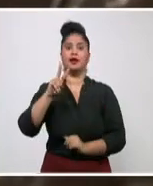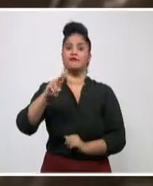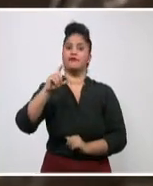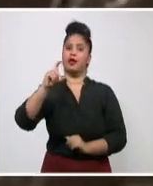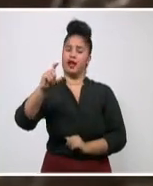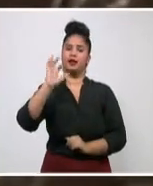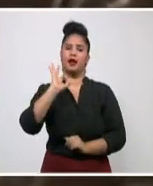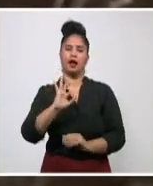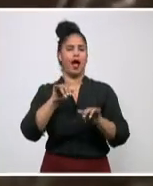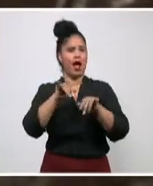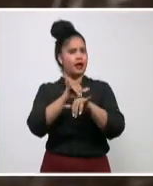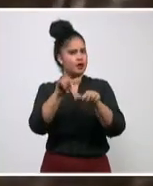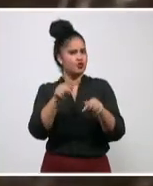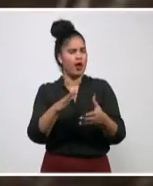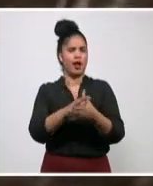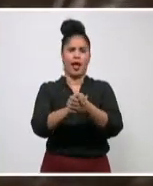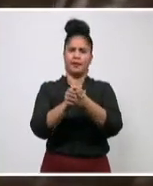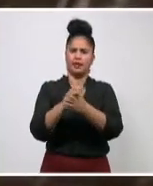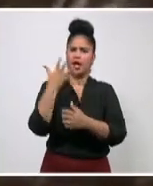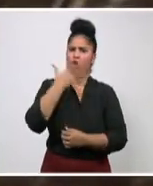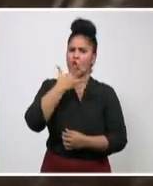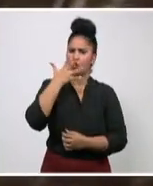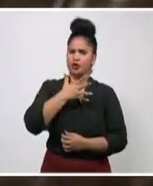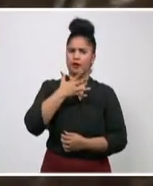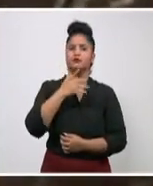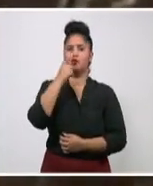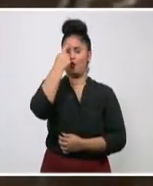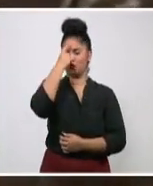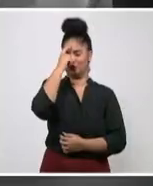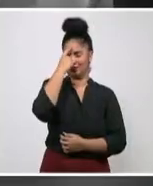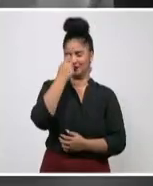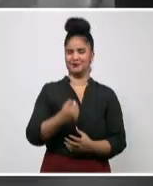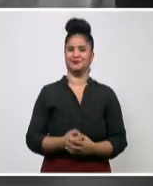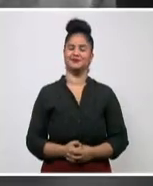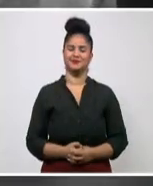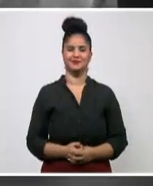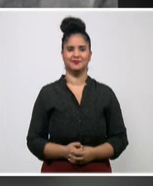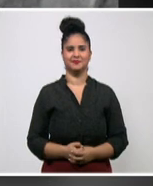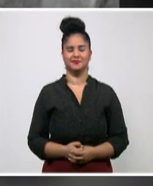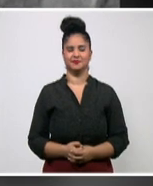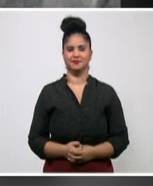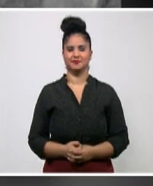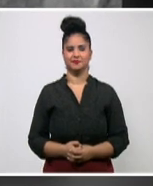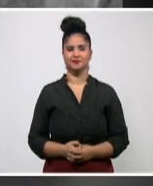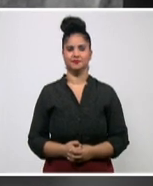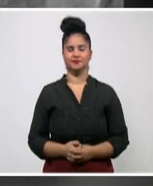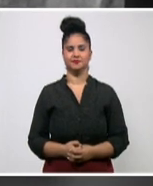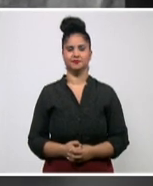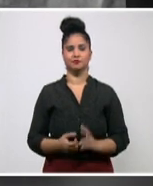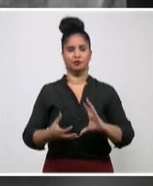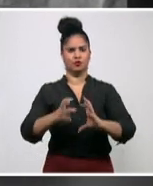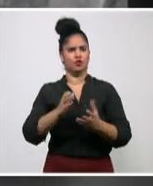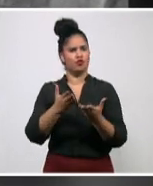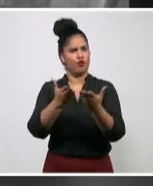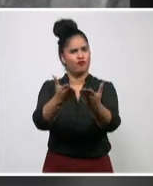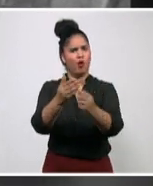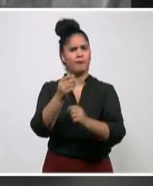amistad inquebrantable con el comandante Ernesto Che Guevara. Su manera de ser, su